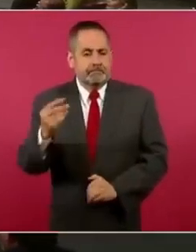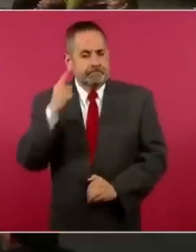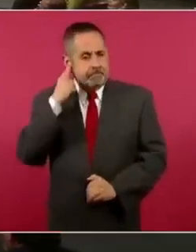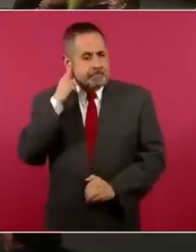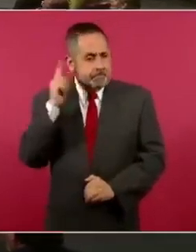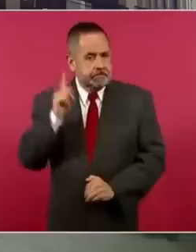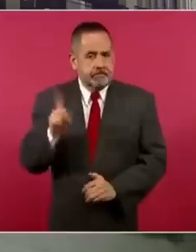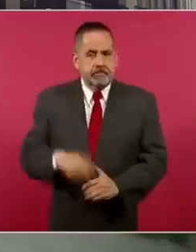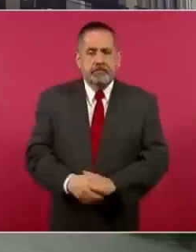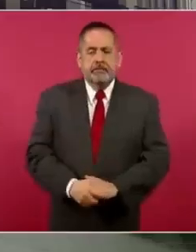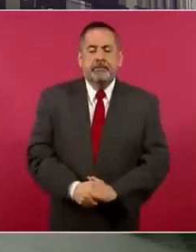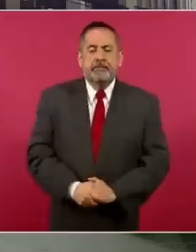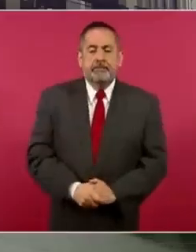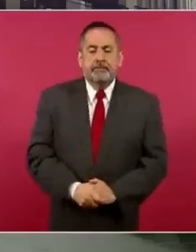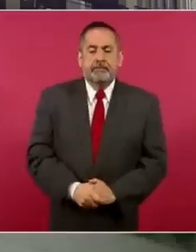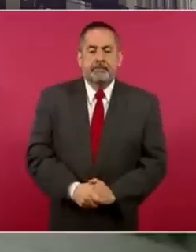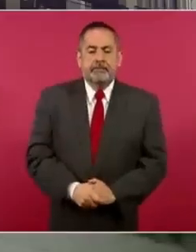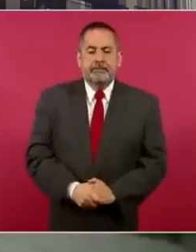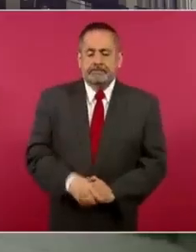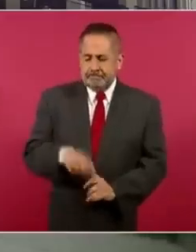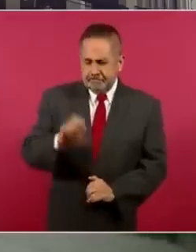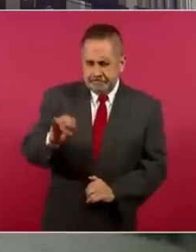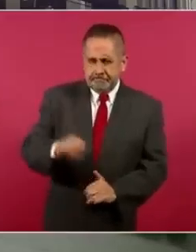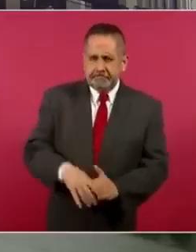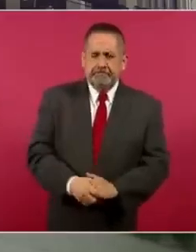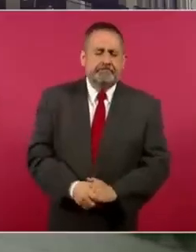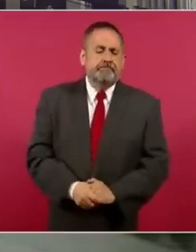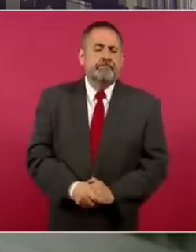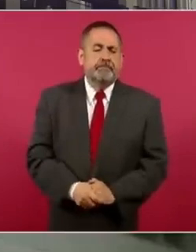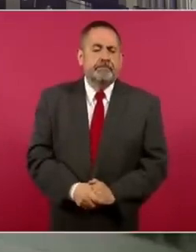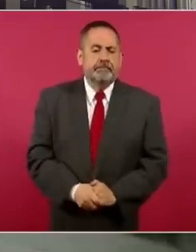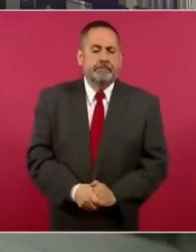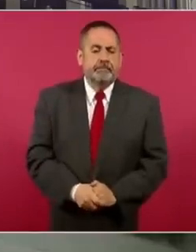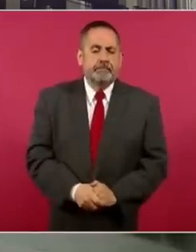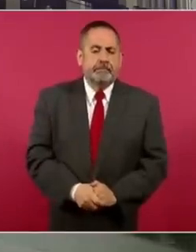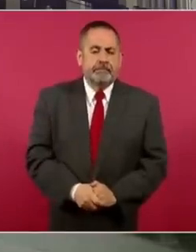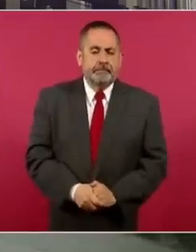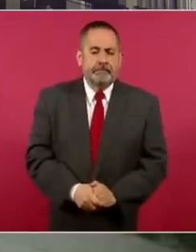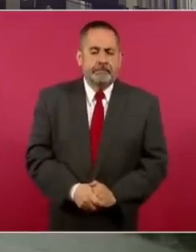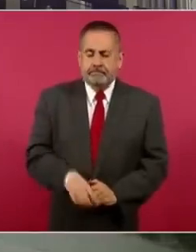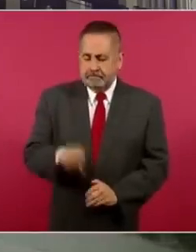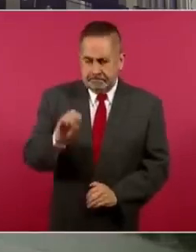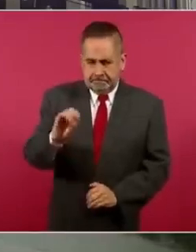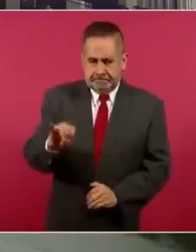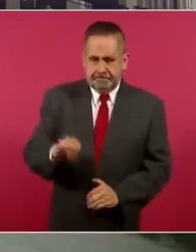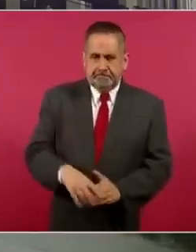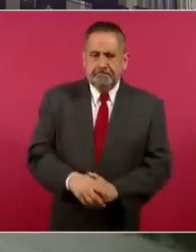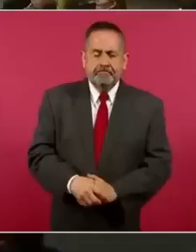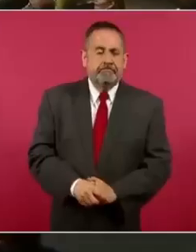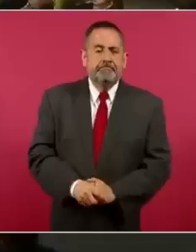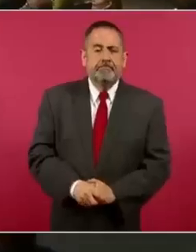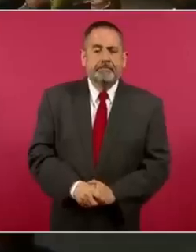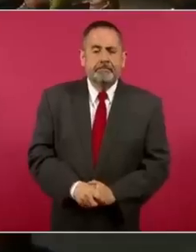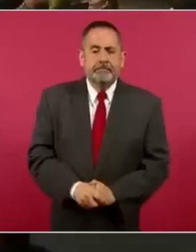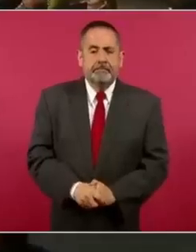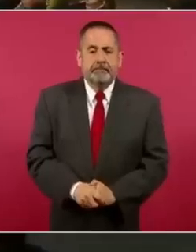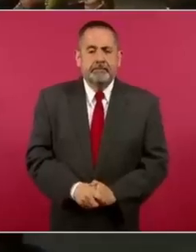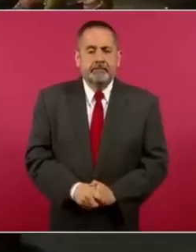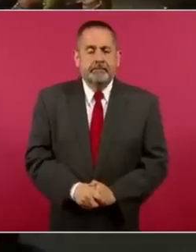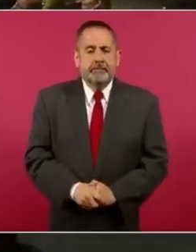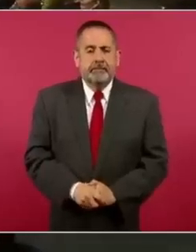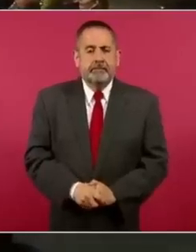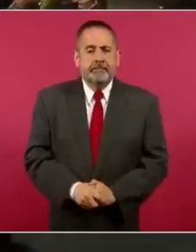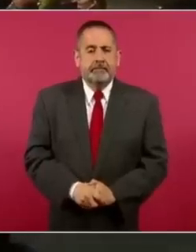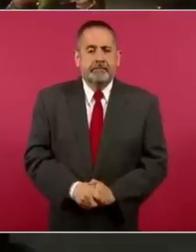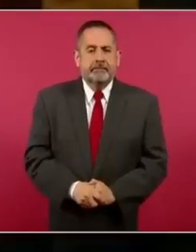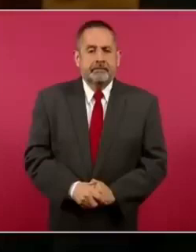de las disciplinas ya está ahorita, ya se está empezando a aplicar. Y digamos que la pregunta es si